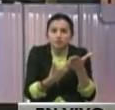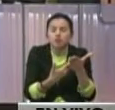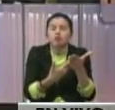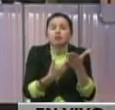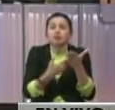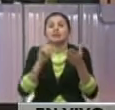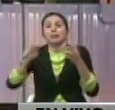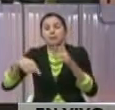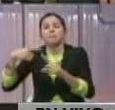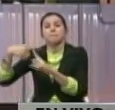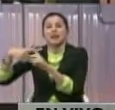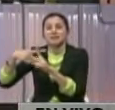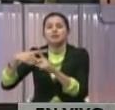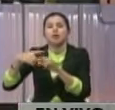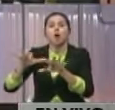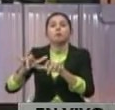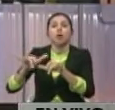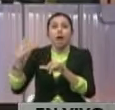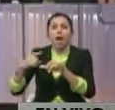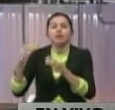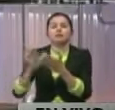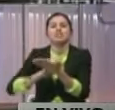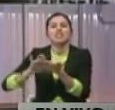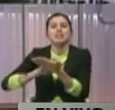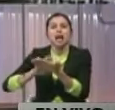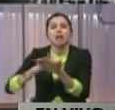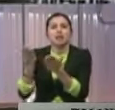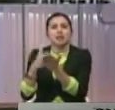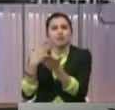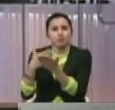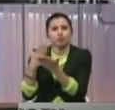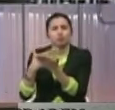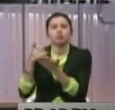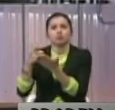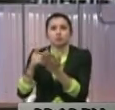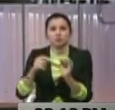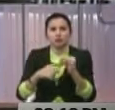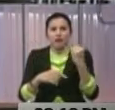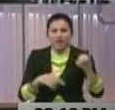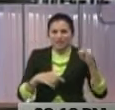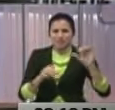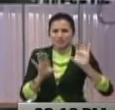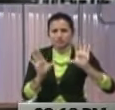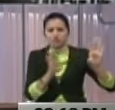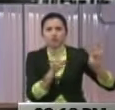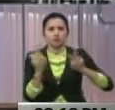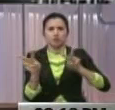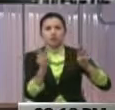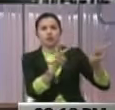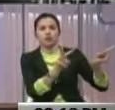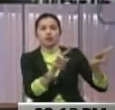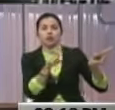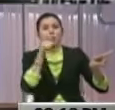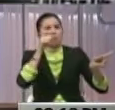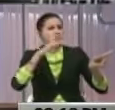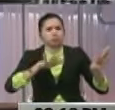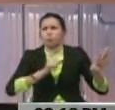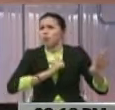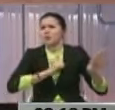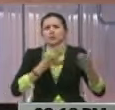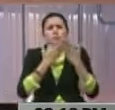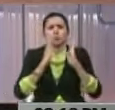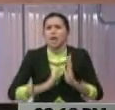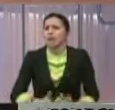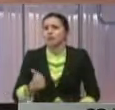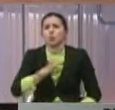en digital. Y hay la posibilidad, si ustedes pueden ver acá a la izquierda, de que pueda venir el público, los estudiantes, los